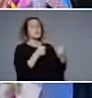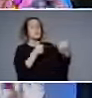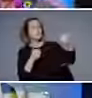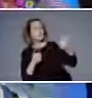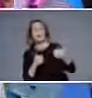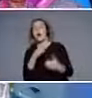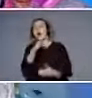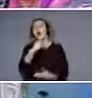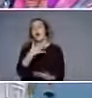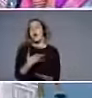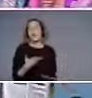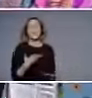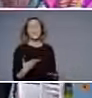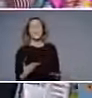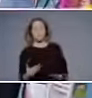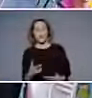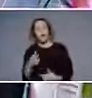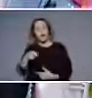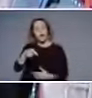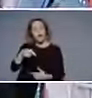por aquel que busca